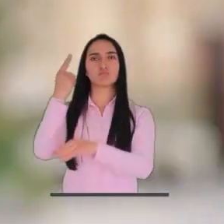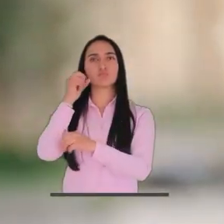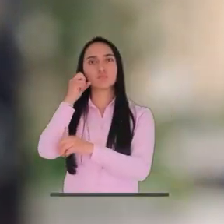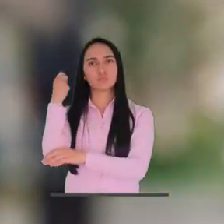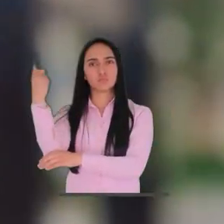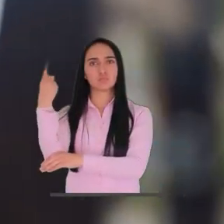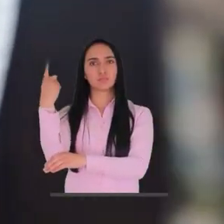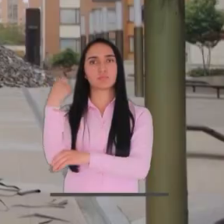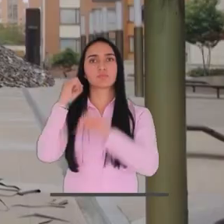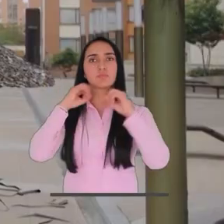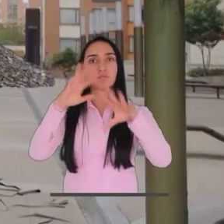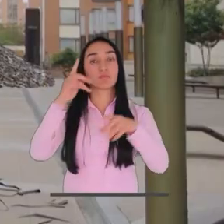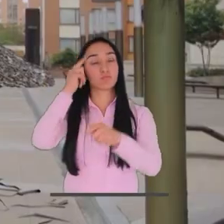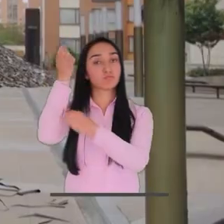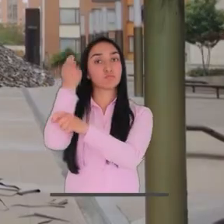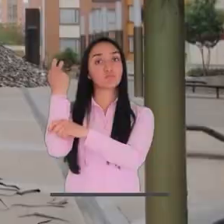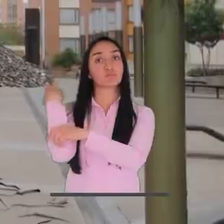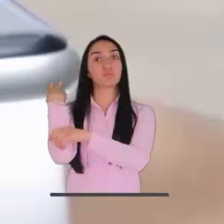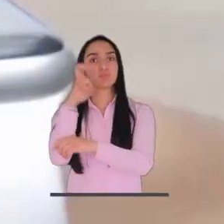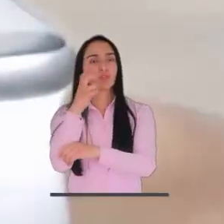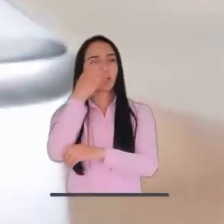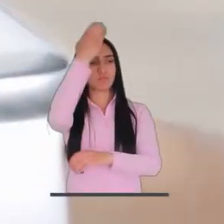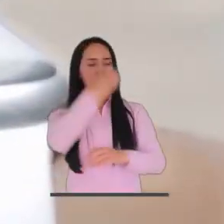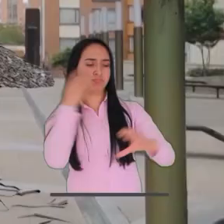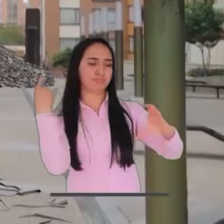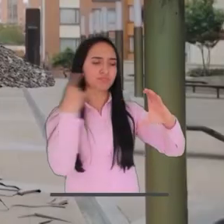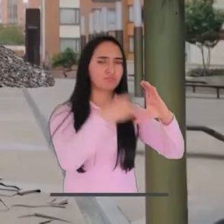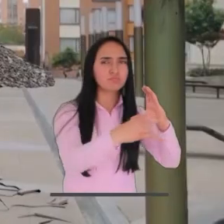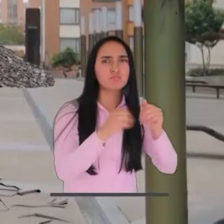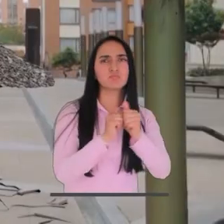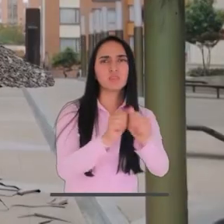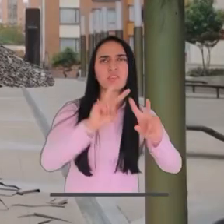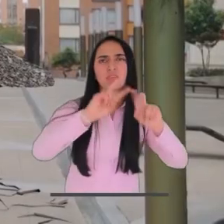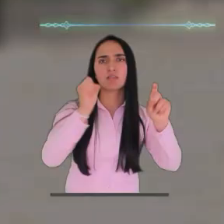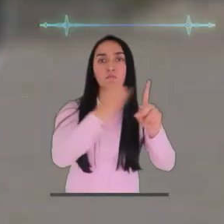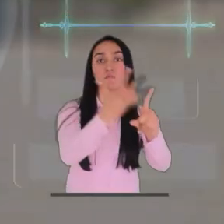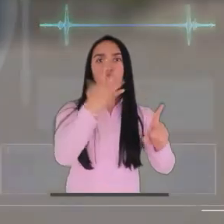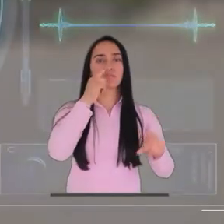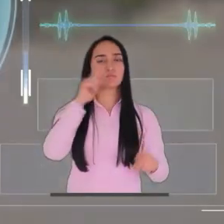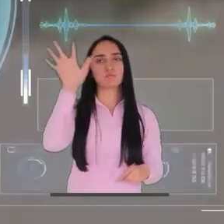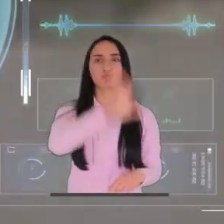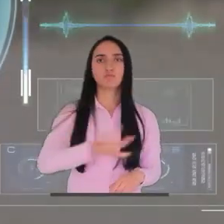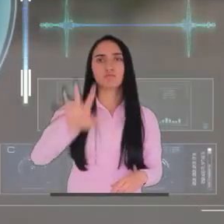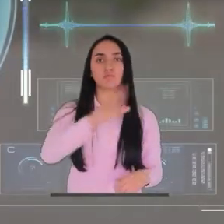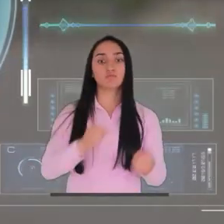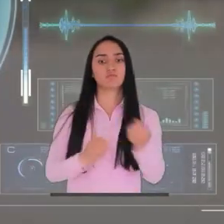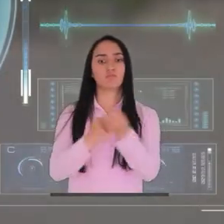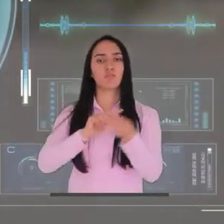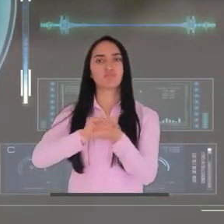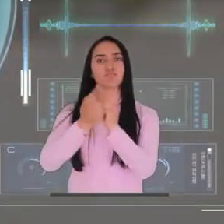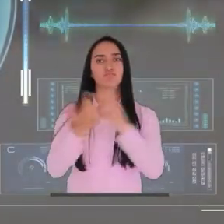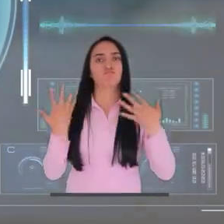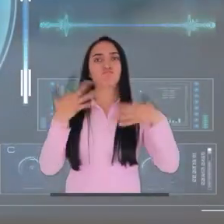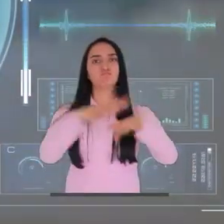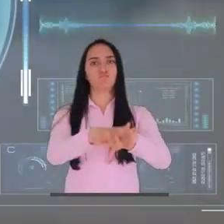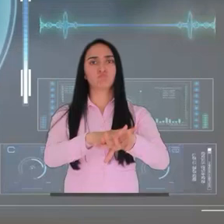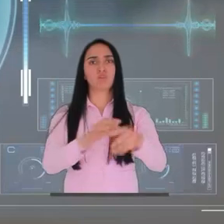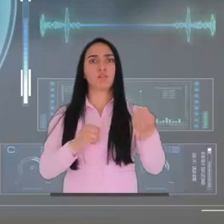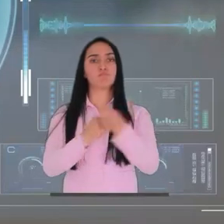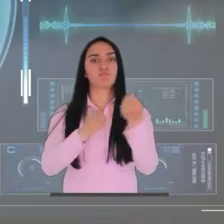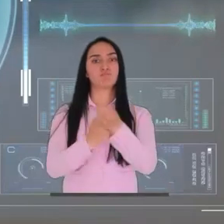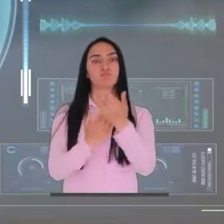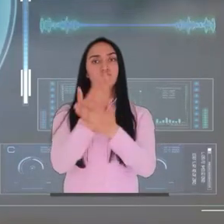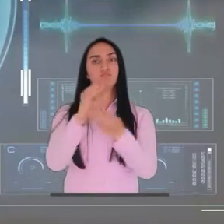Con la proyección de un observatorio de política pública de control fiscal, la evaluación a las contralorías, el seguimiento a temas de impacto nacional y el impulso a